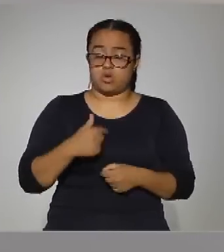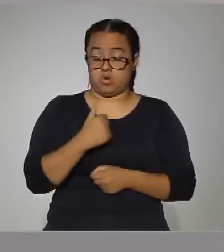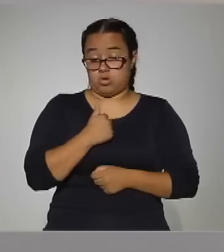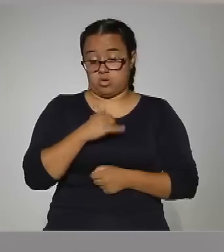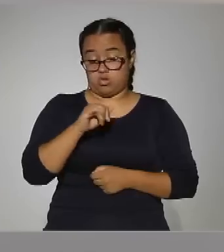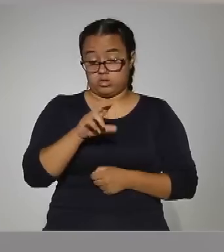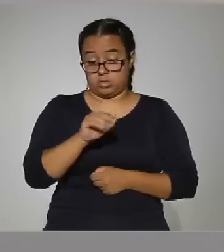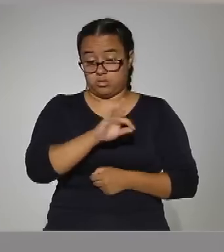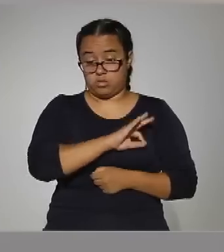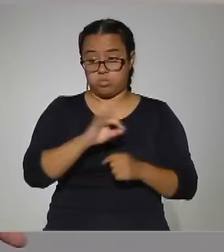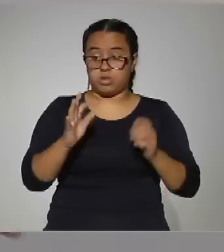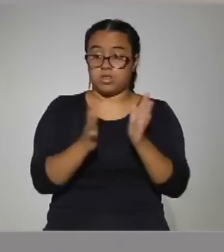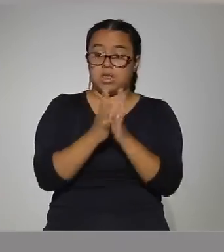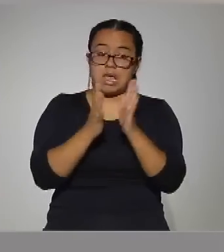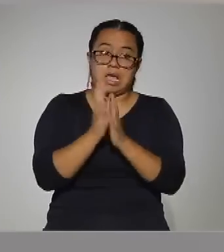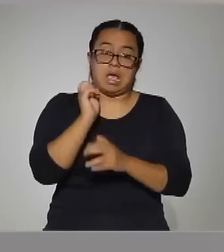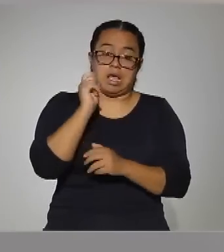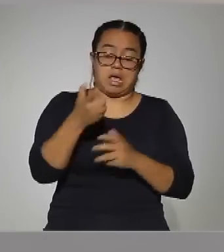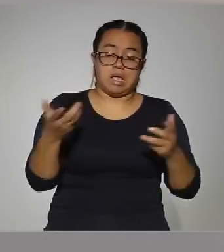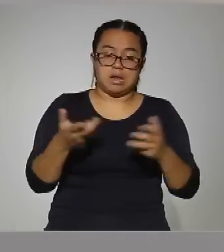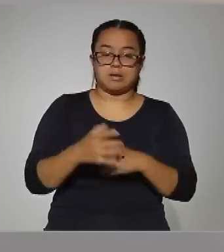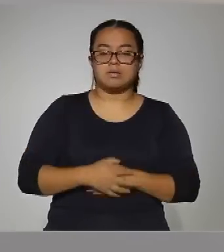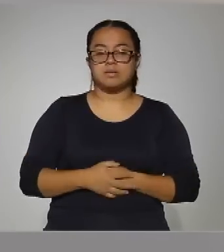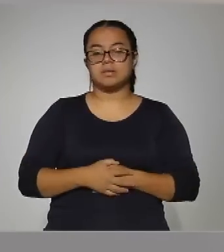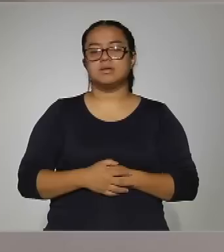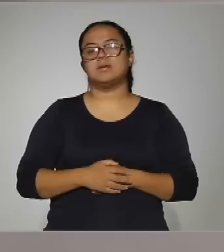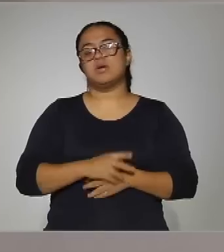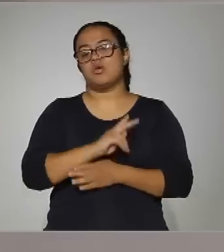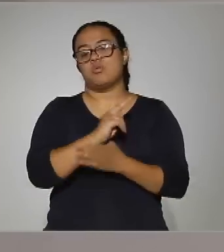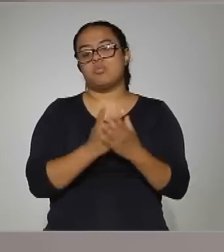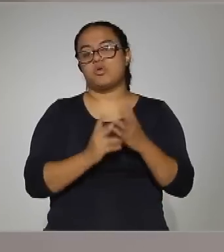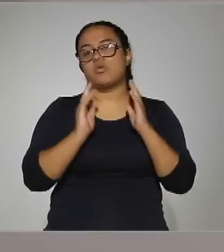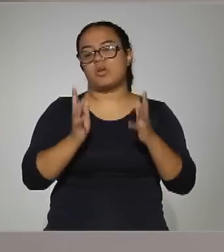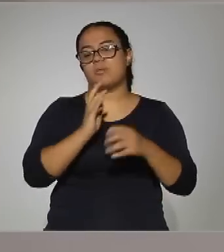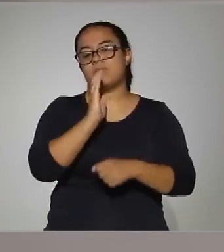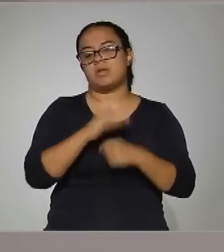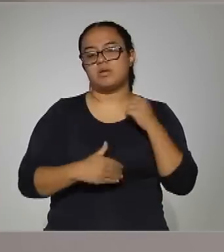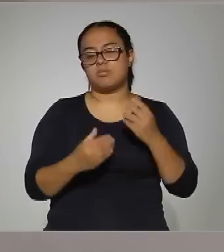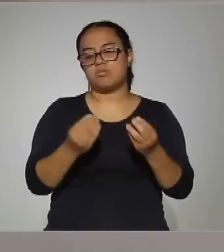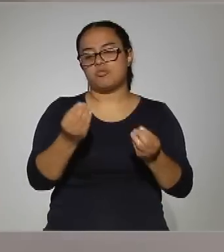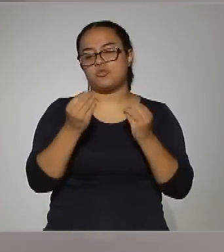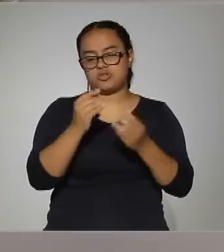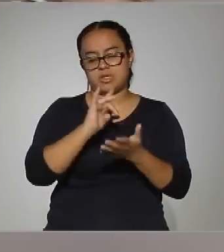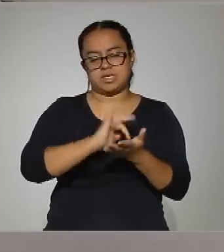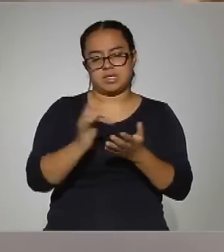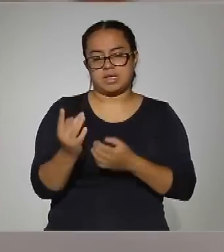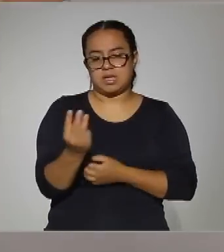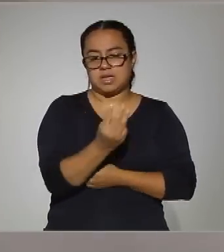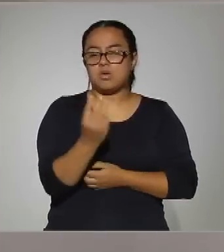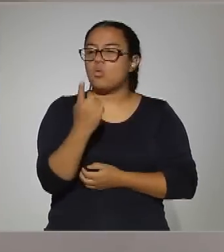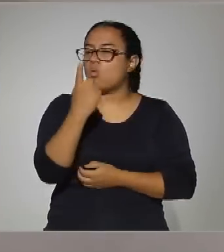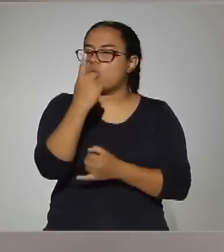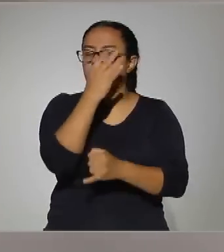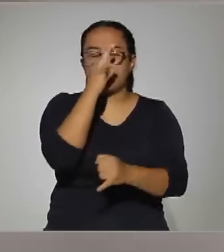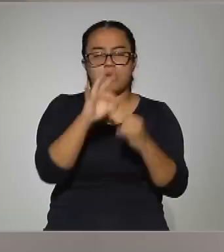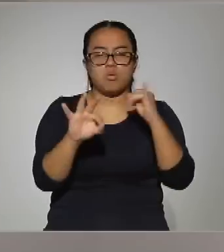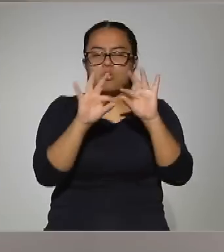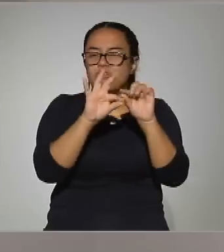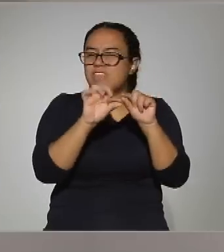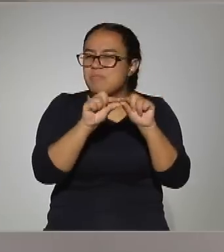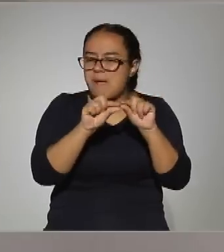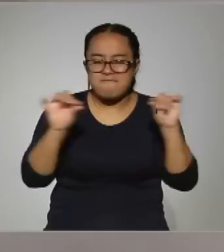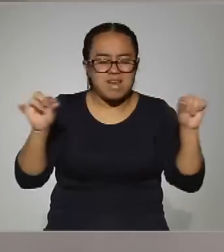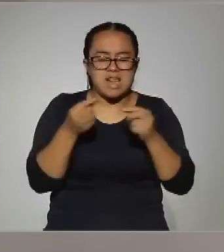necesito participar en algo como esto? Oigan, ya terminó el programa. Muchísimas gracias. Gracias a los tres. Una frase que se queden para el